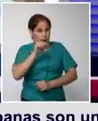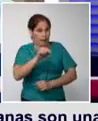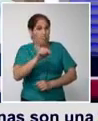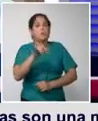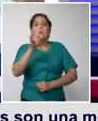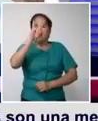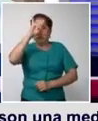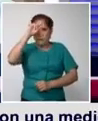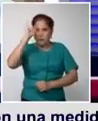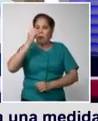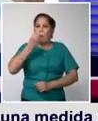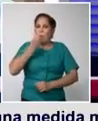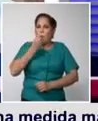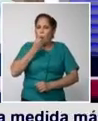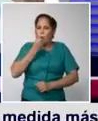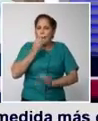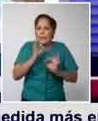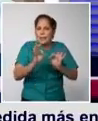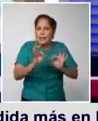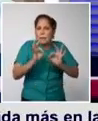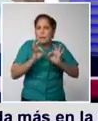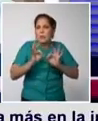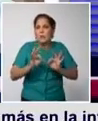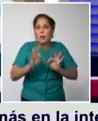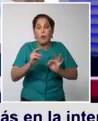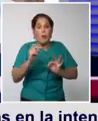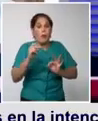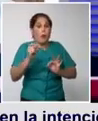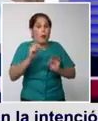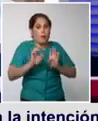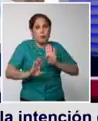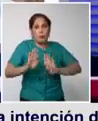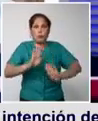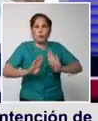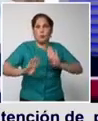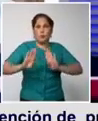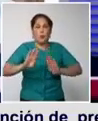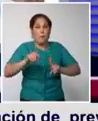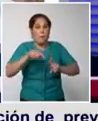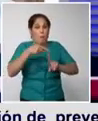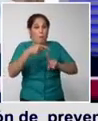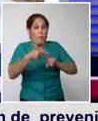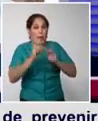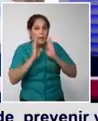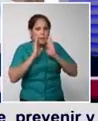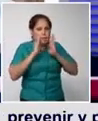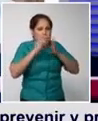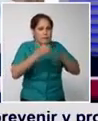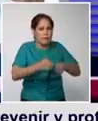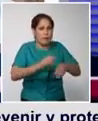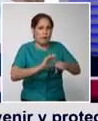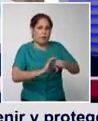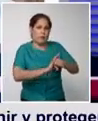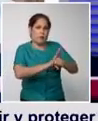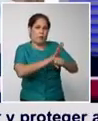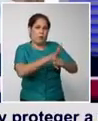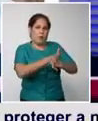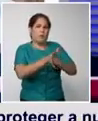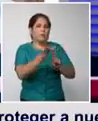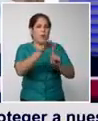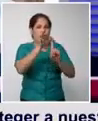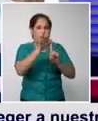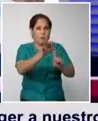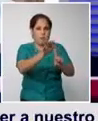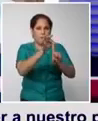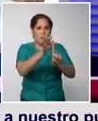Mambisa, pues también se induce respuesta inmune innata, pero se induce además respuesta inmune específica